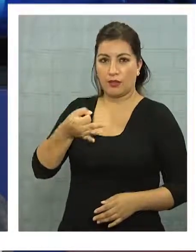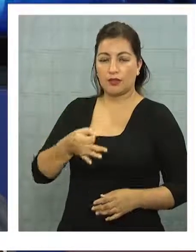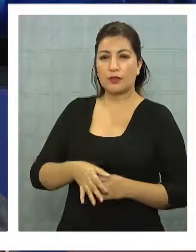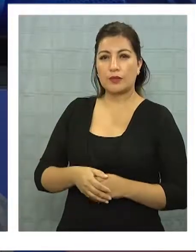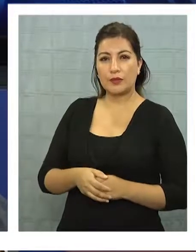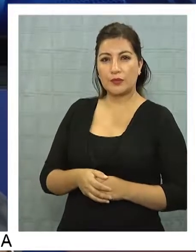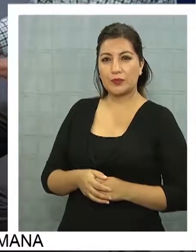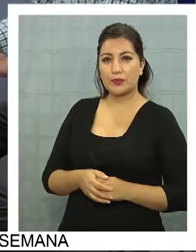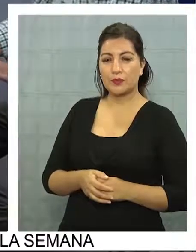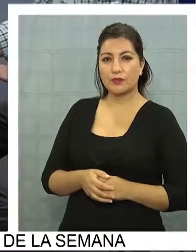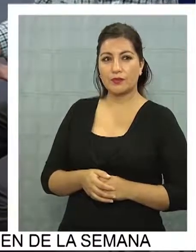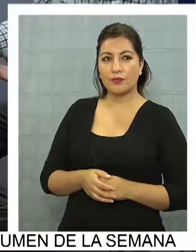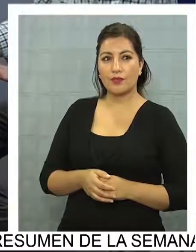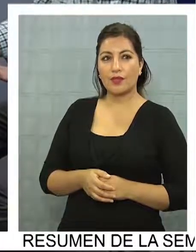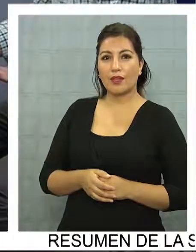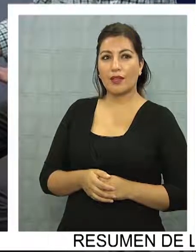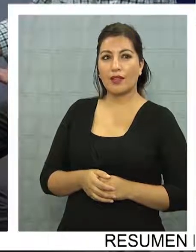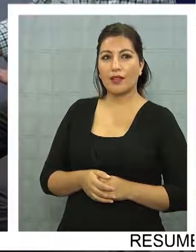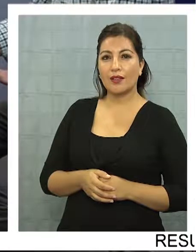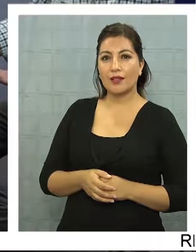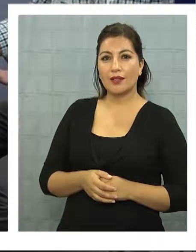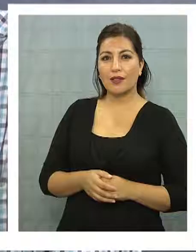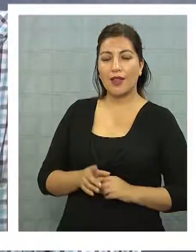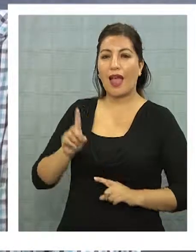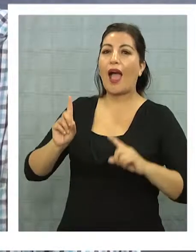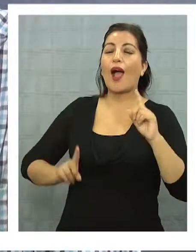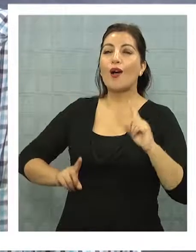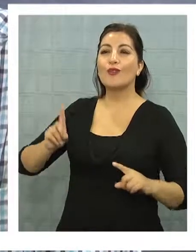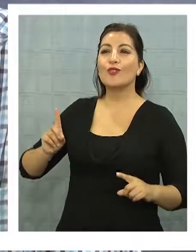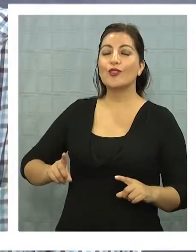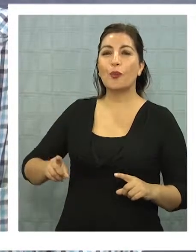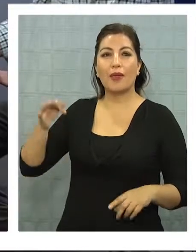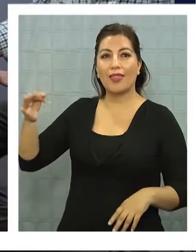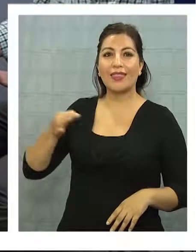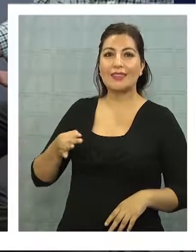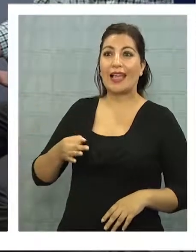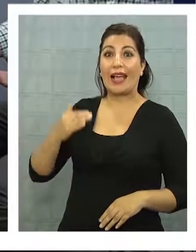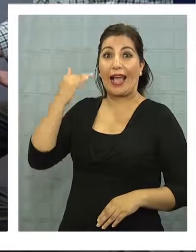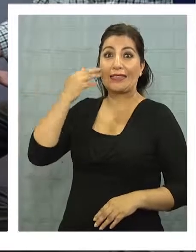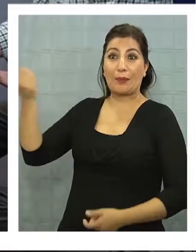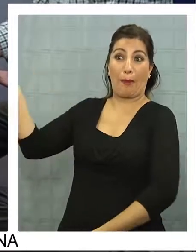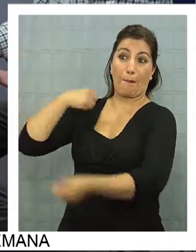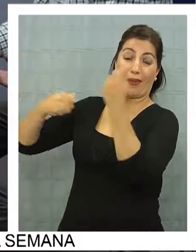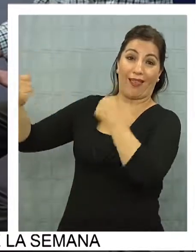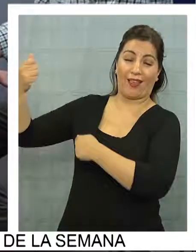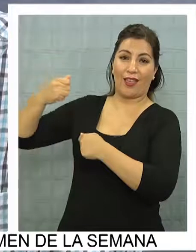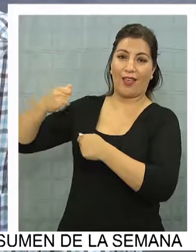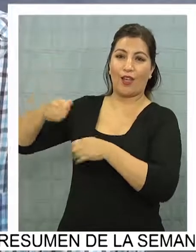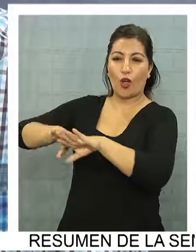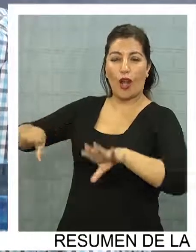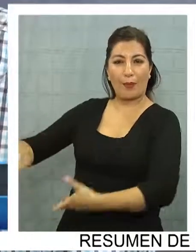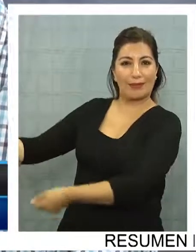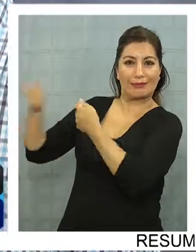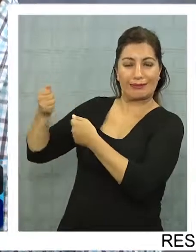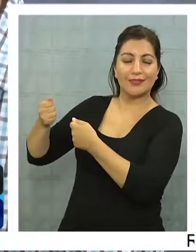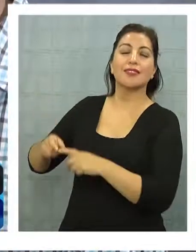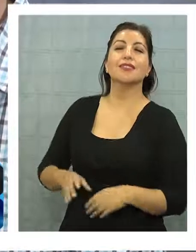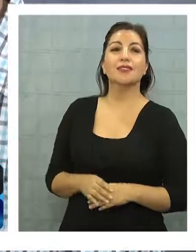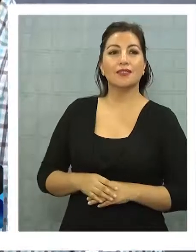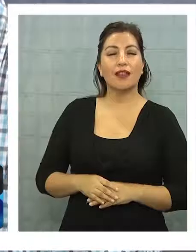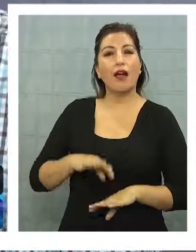la presidenta Bachelet se dejó influir, entre comillas, por el área más de izquierda? ¿Se ha señalado que el PC de alguna manera manejó el tema? Se quedó, no creo,